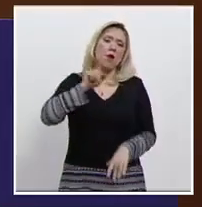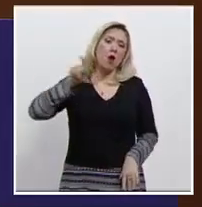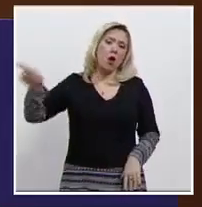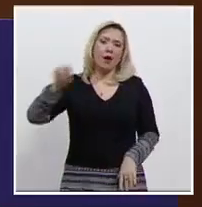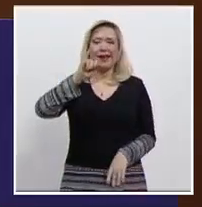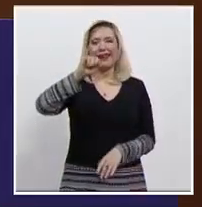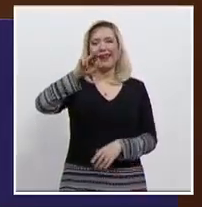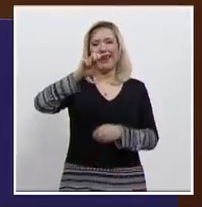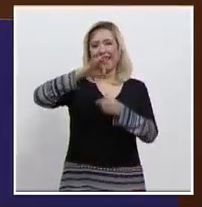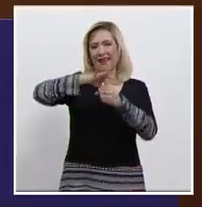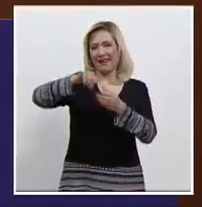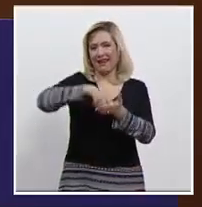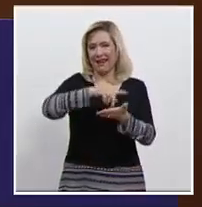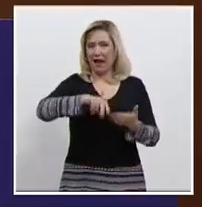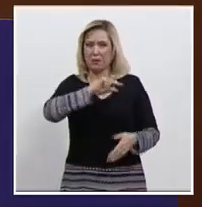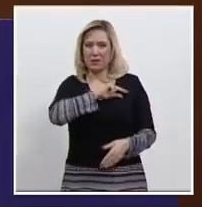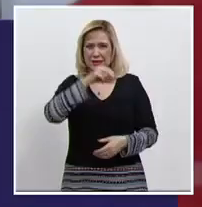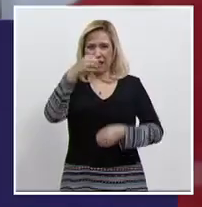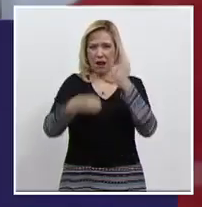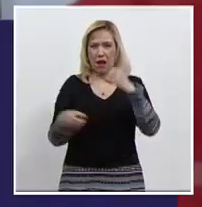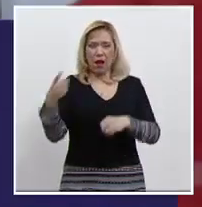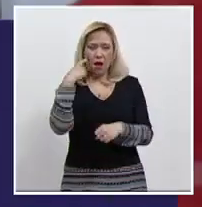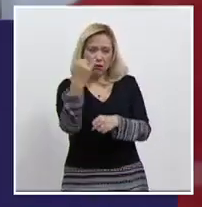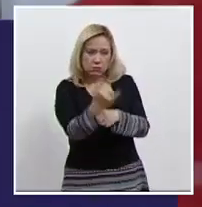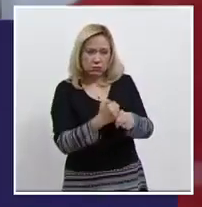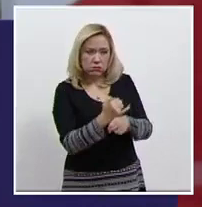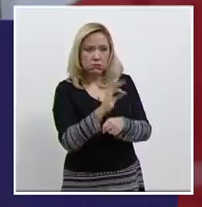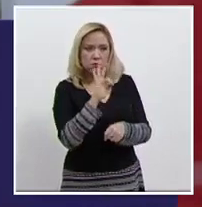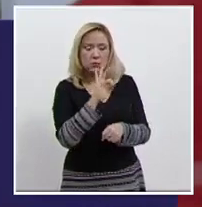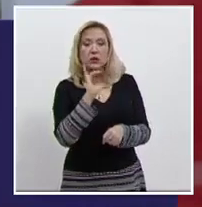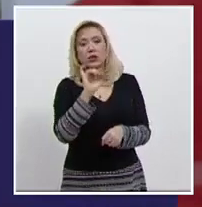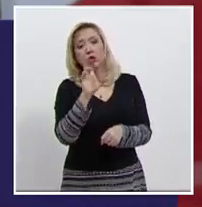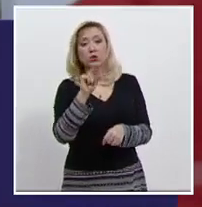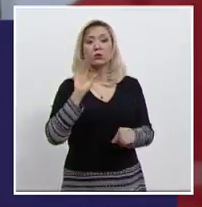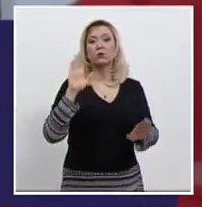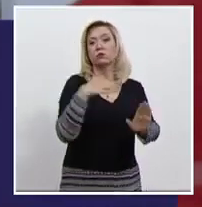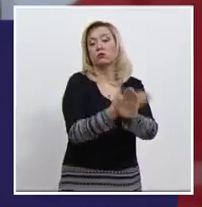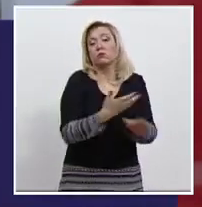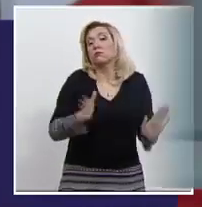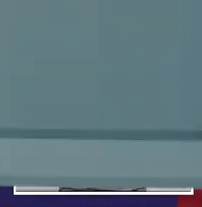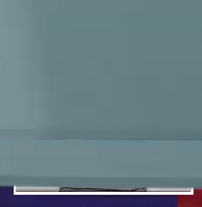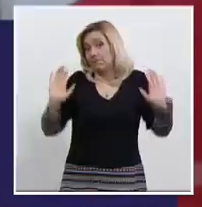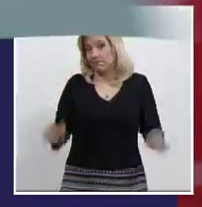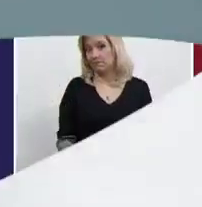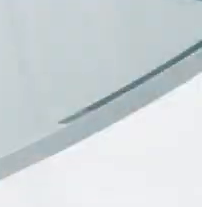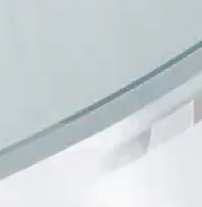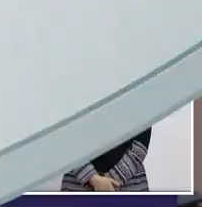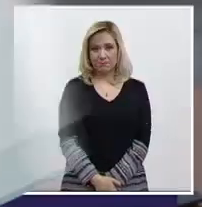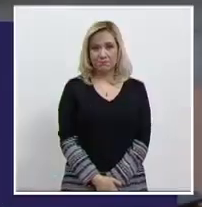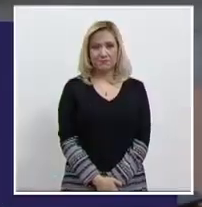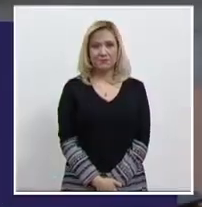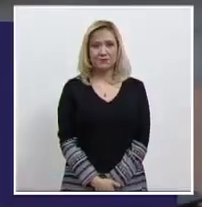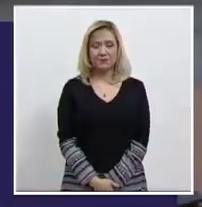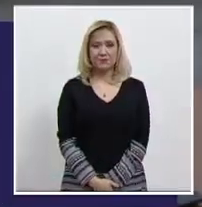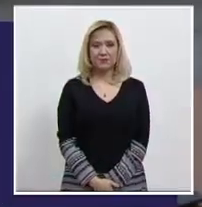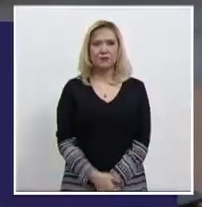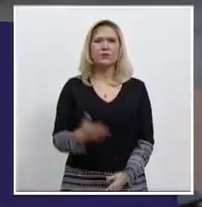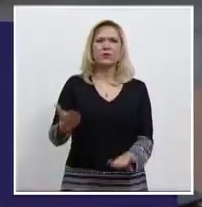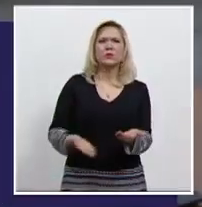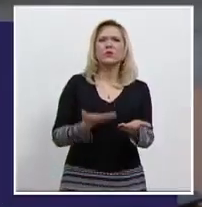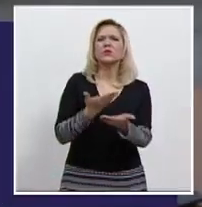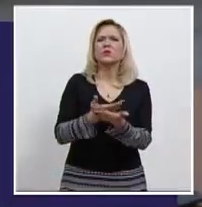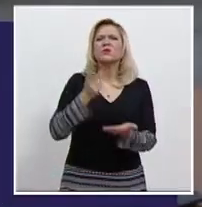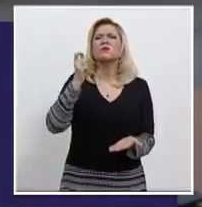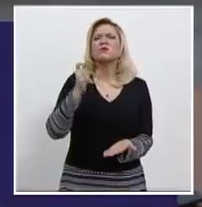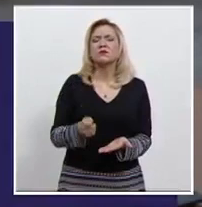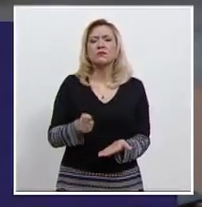Fiscalía Especializada determinar si inician algún tipo de procedimiento. En la propuesta se explica